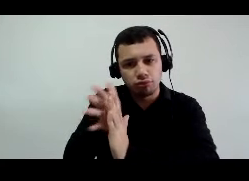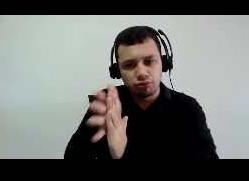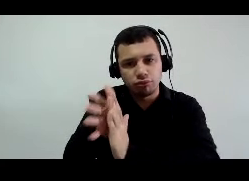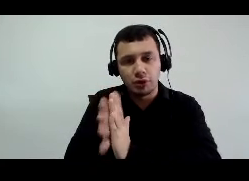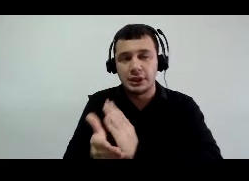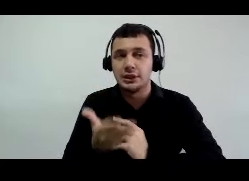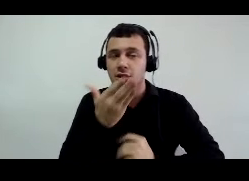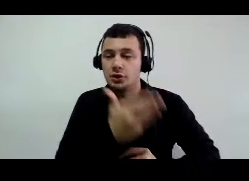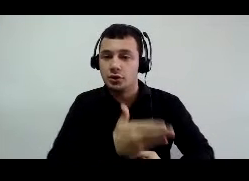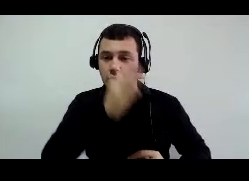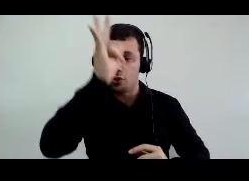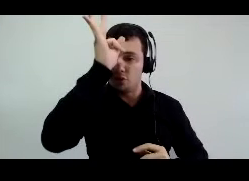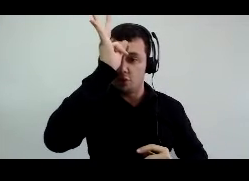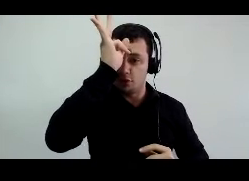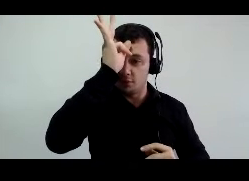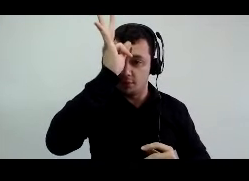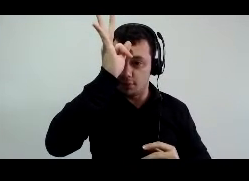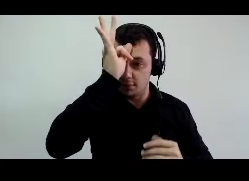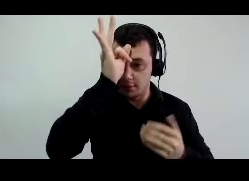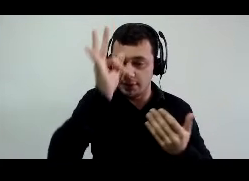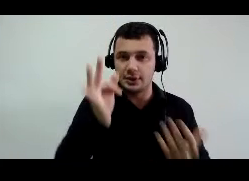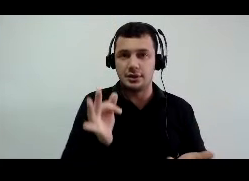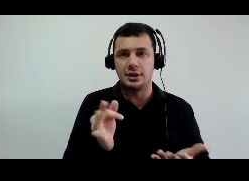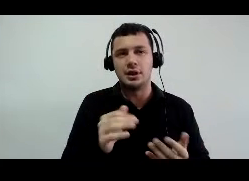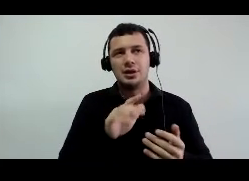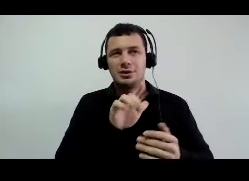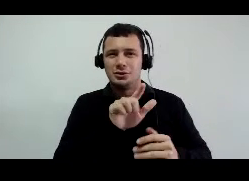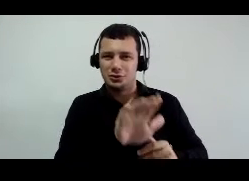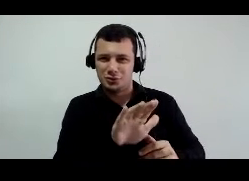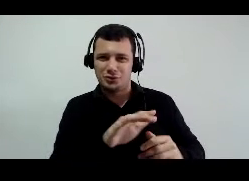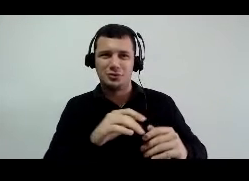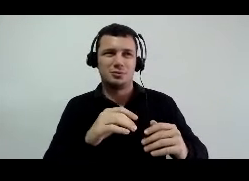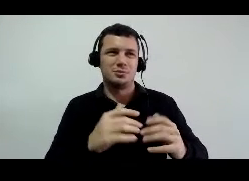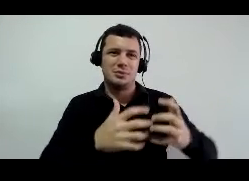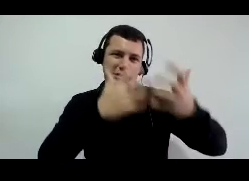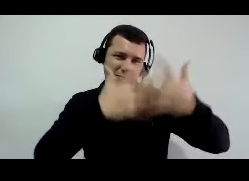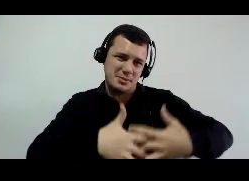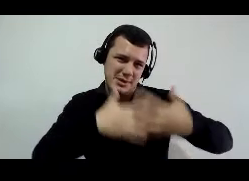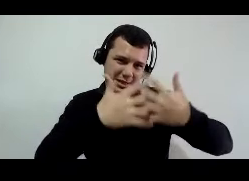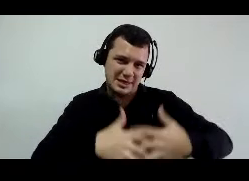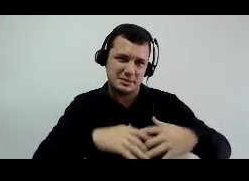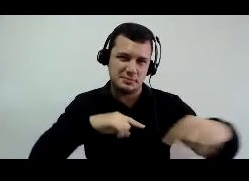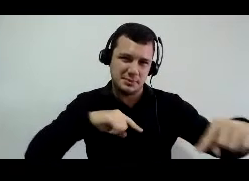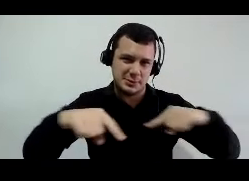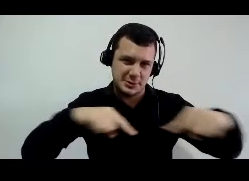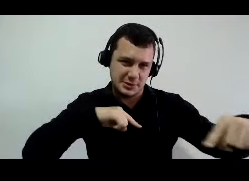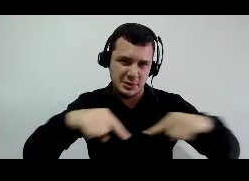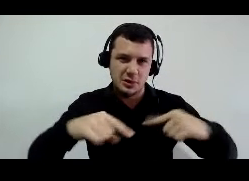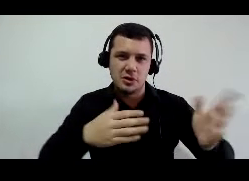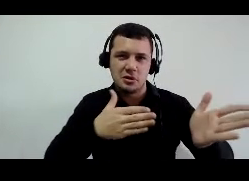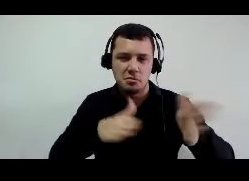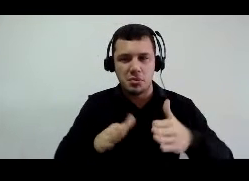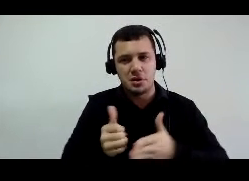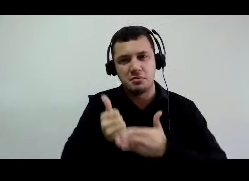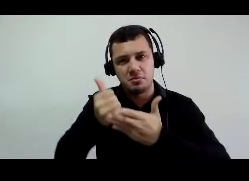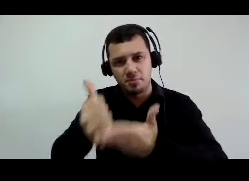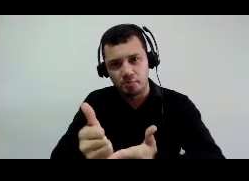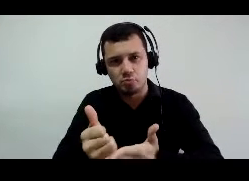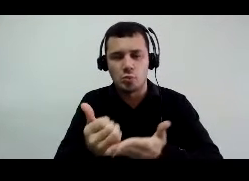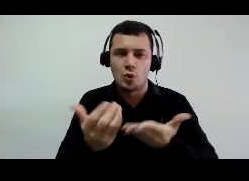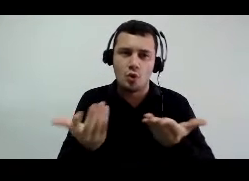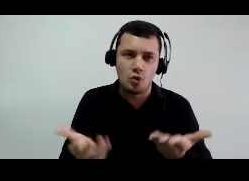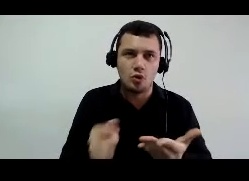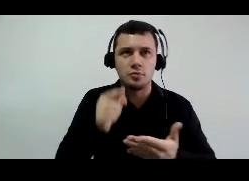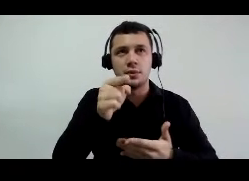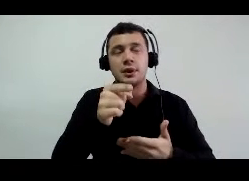IPS, entre esa empresa administradora de planes de beneficio, entre esa empresa obligada a compensar